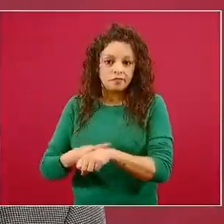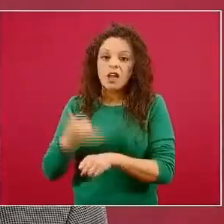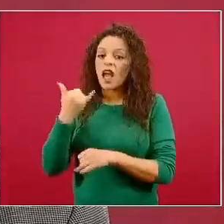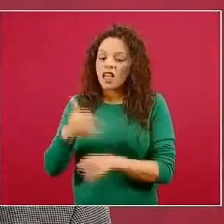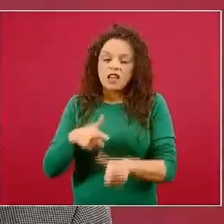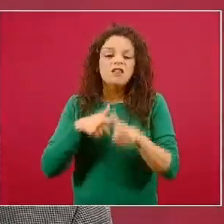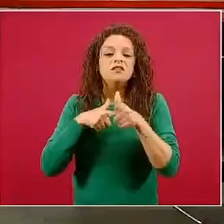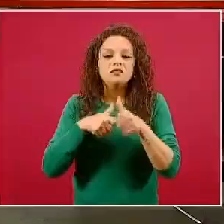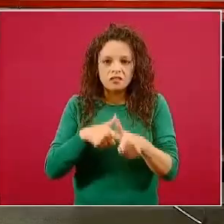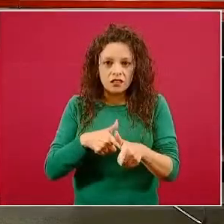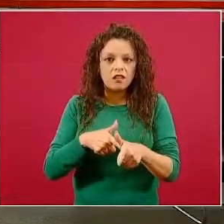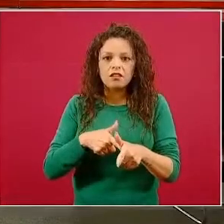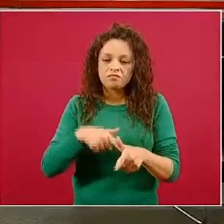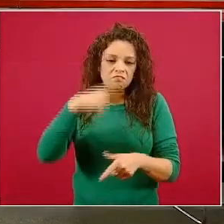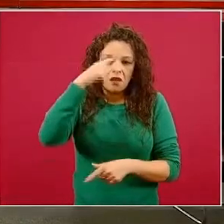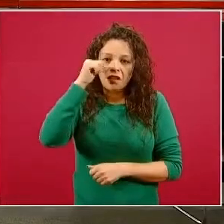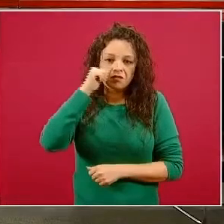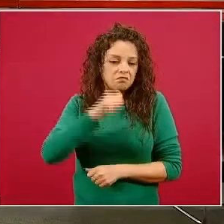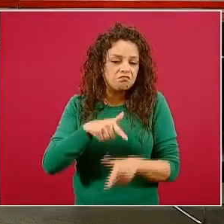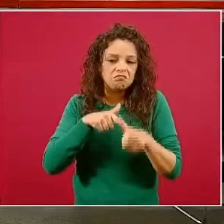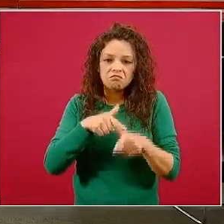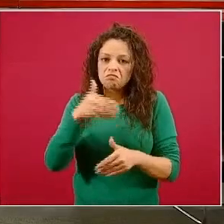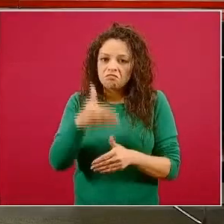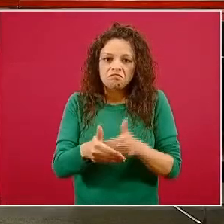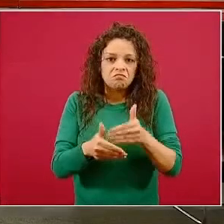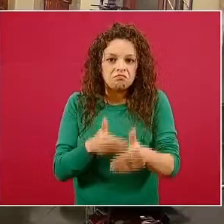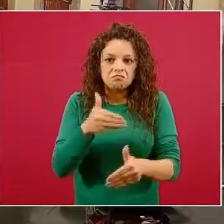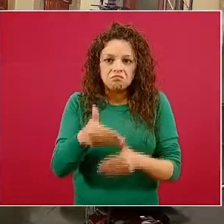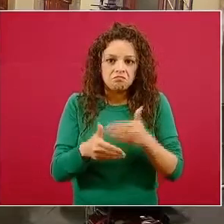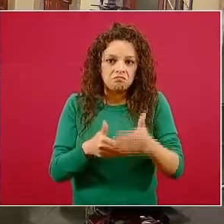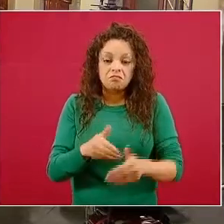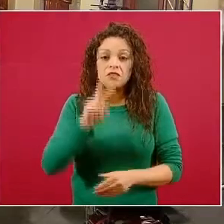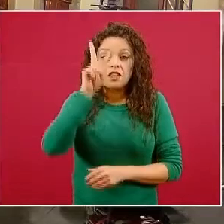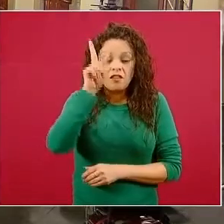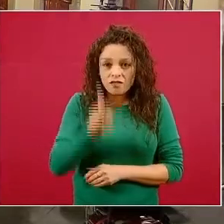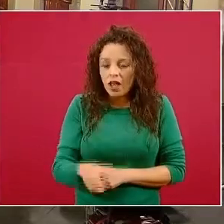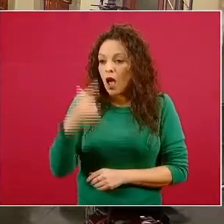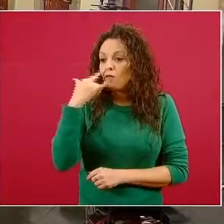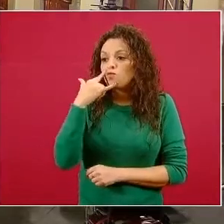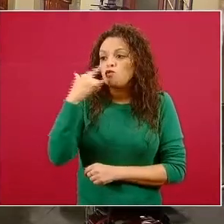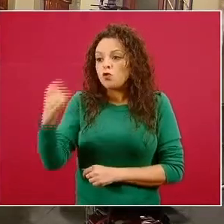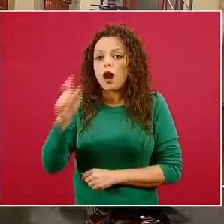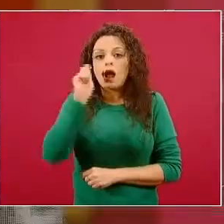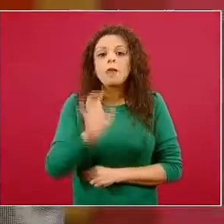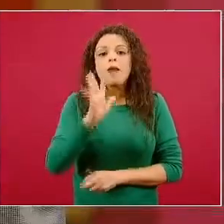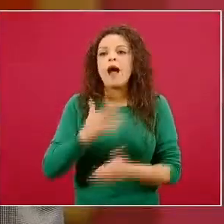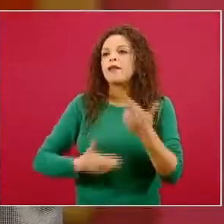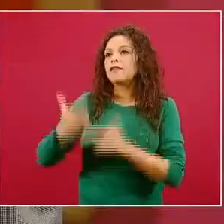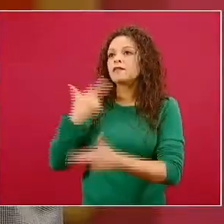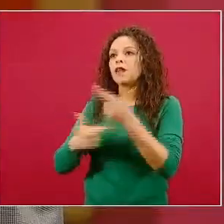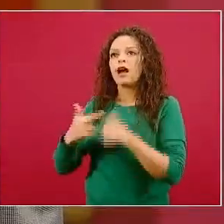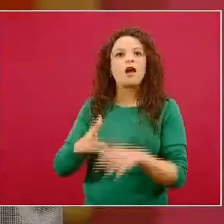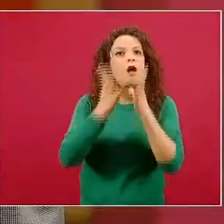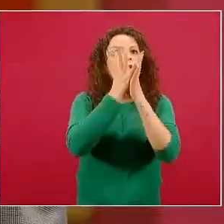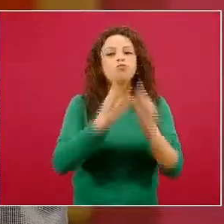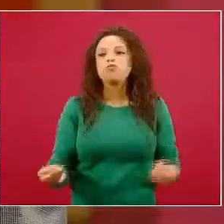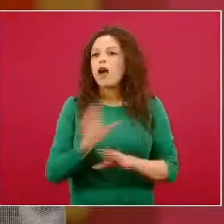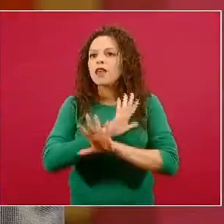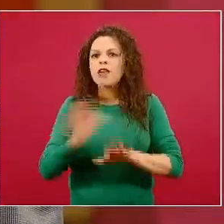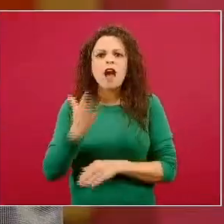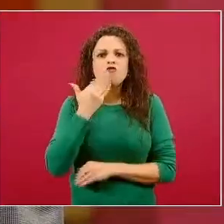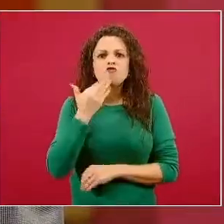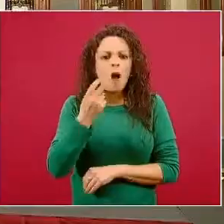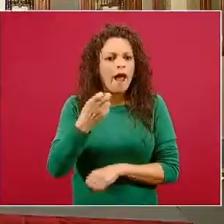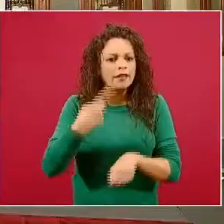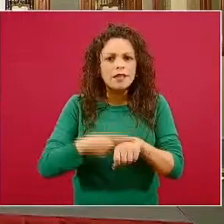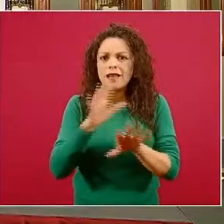teniendo. Raramente tenemos una situación en la que retornemos a la ausencia de enfermedad, y en la mayoría de los casos ocurre